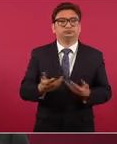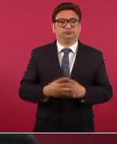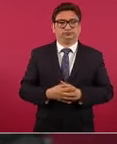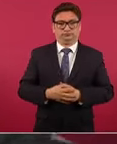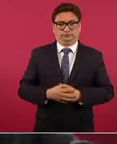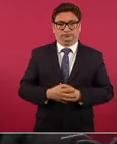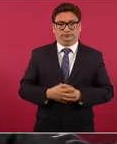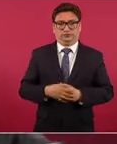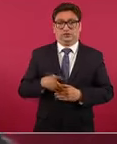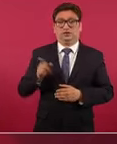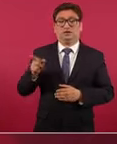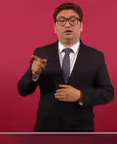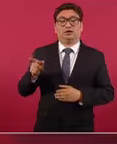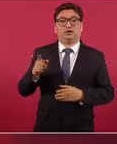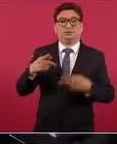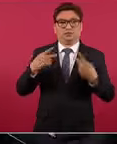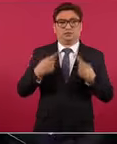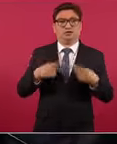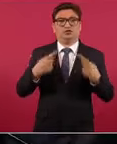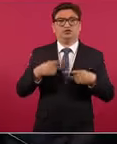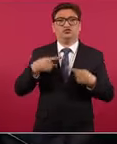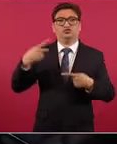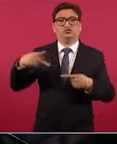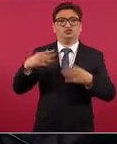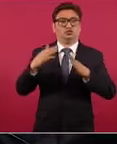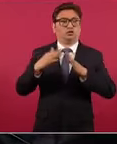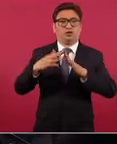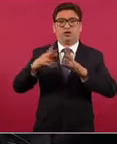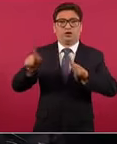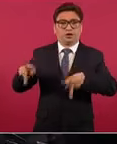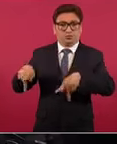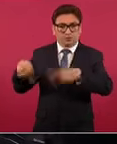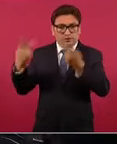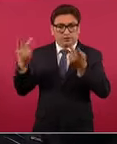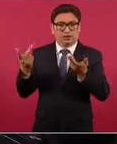tendría que vender su casa